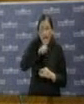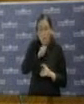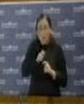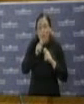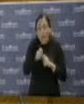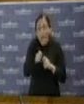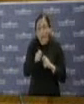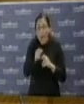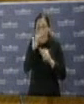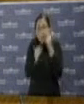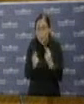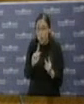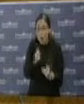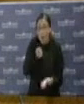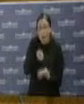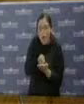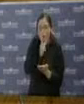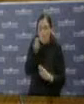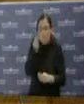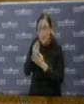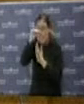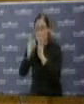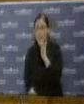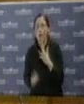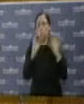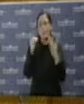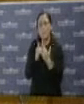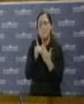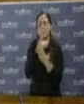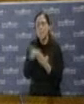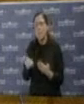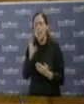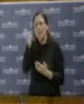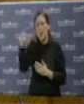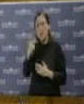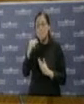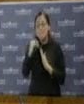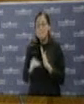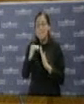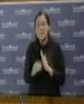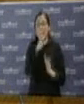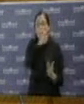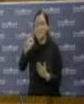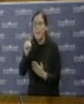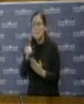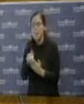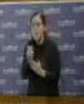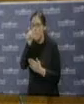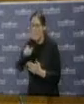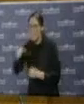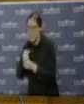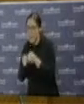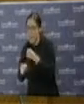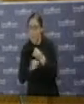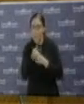ejecutan, se han dejado de invertir en Andalucía 8.000 millones de euros, como mínimo 40.000 puestos de trabajo que ustedes han